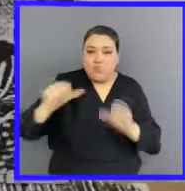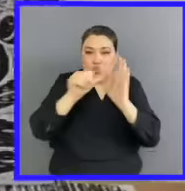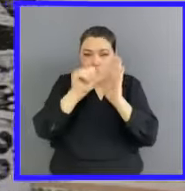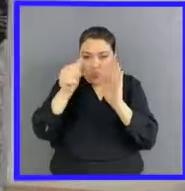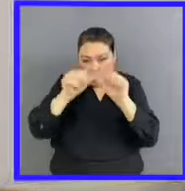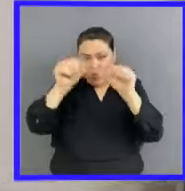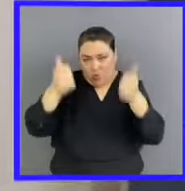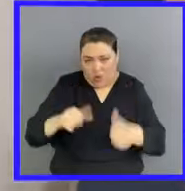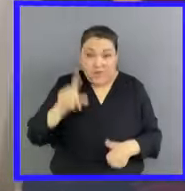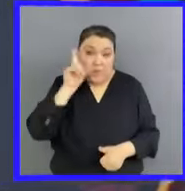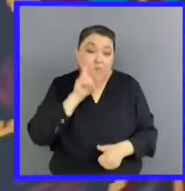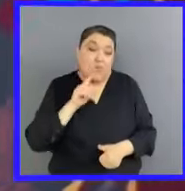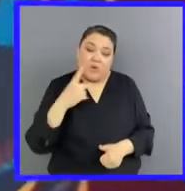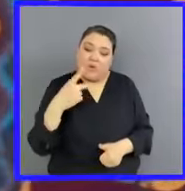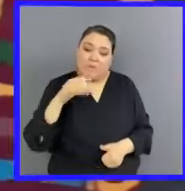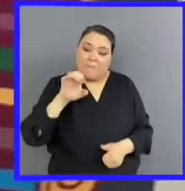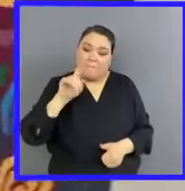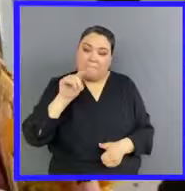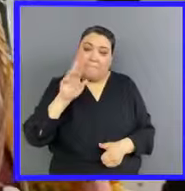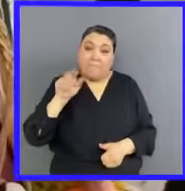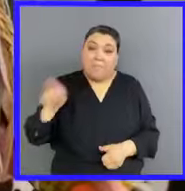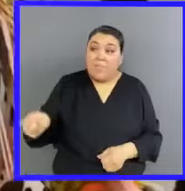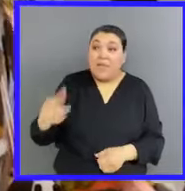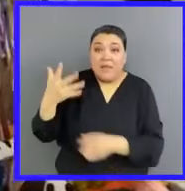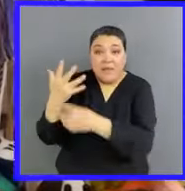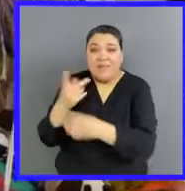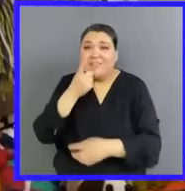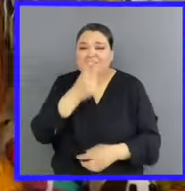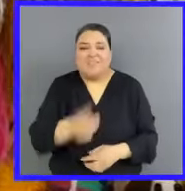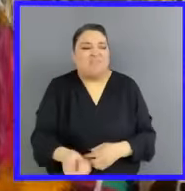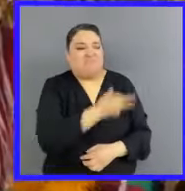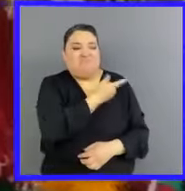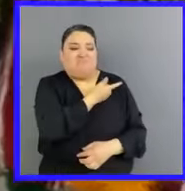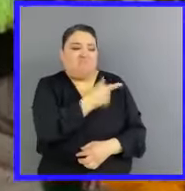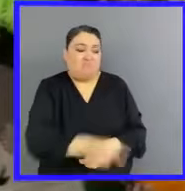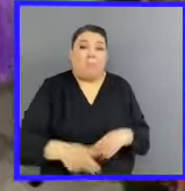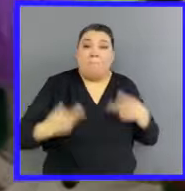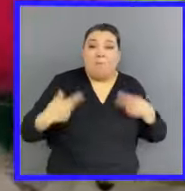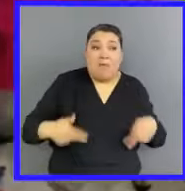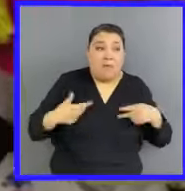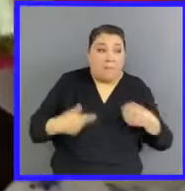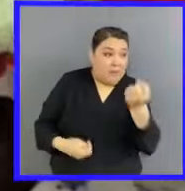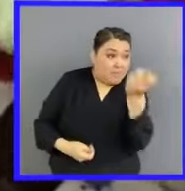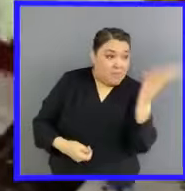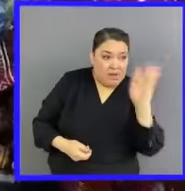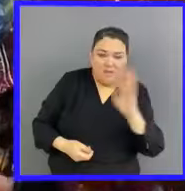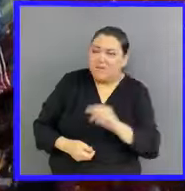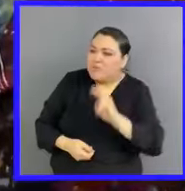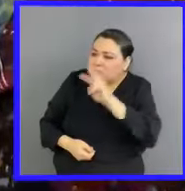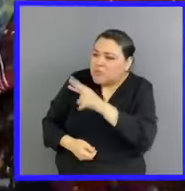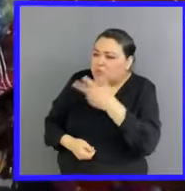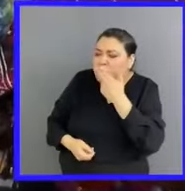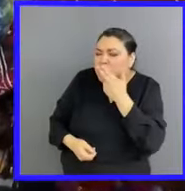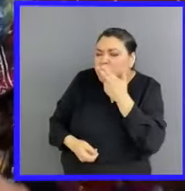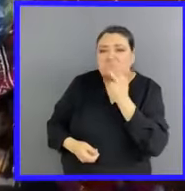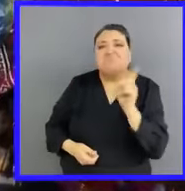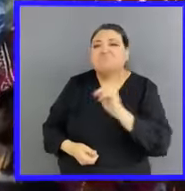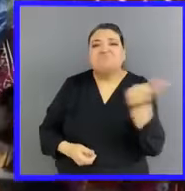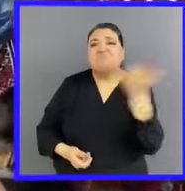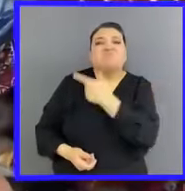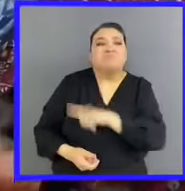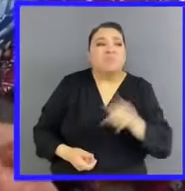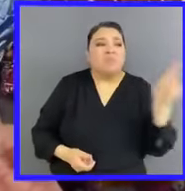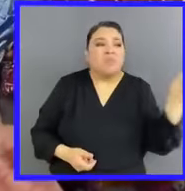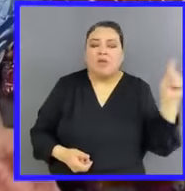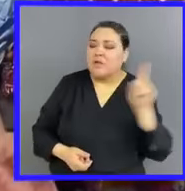Petra Hernández expresó su descontento porque muchas personas aún no valoran su trabajo. Vienen a